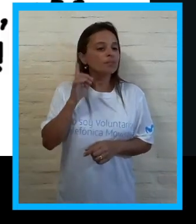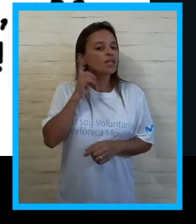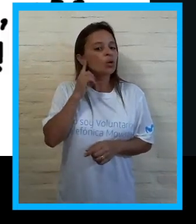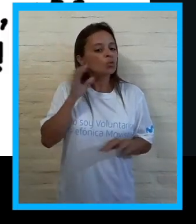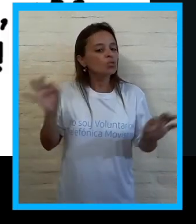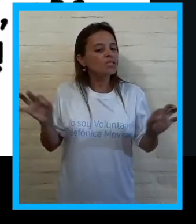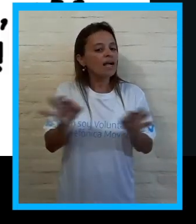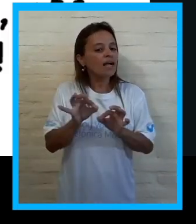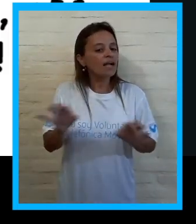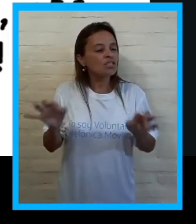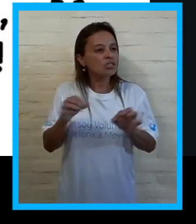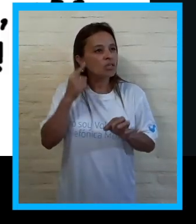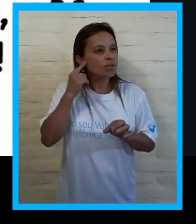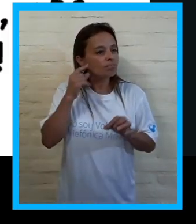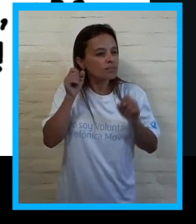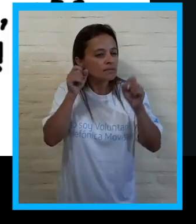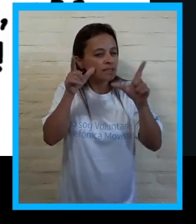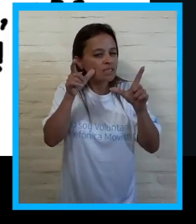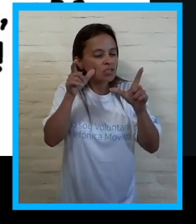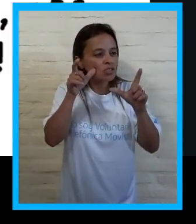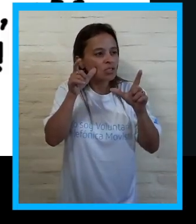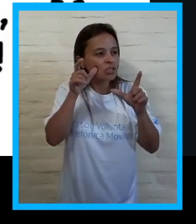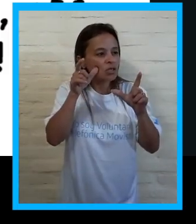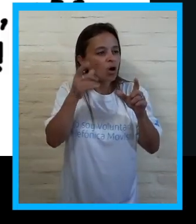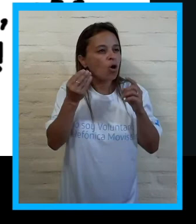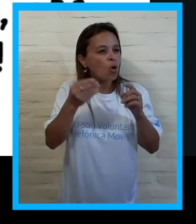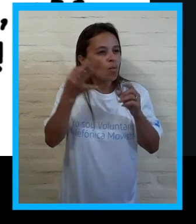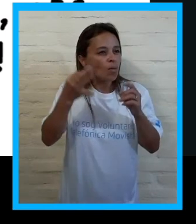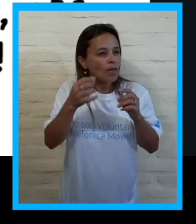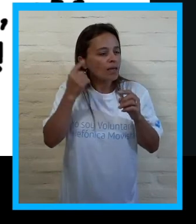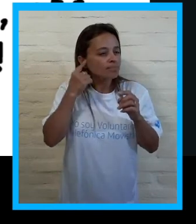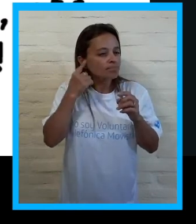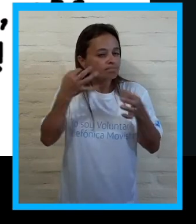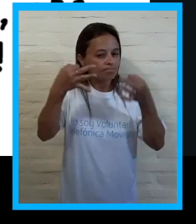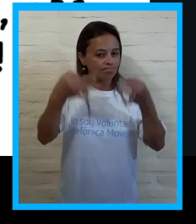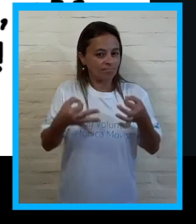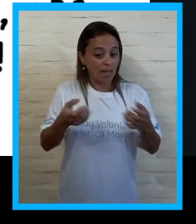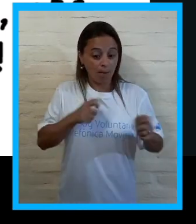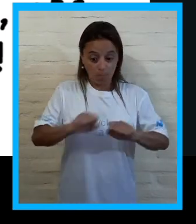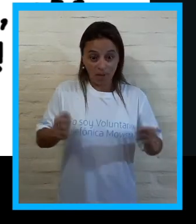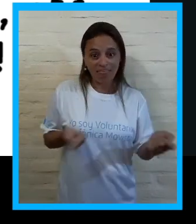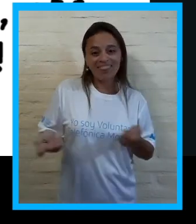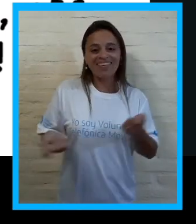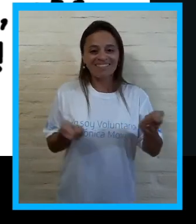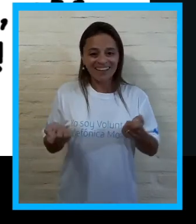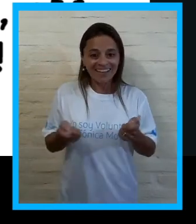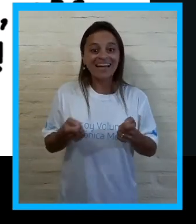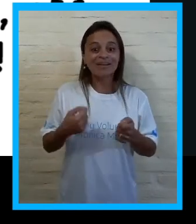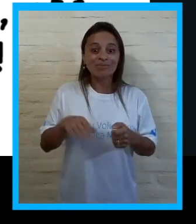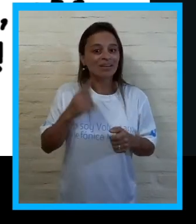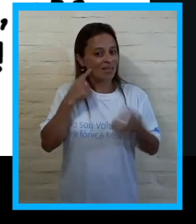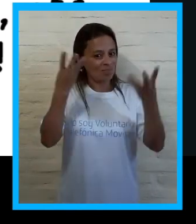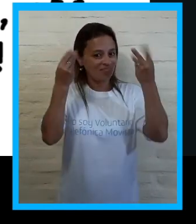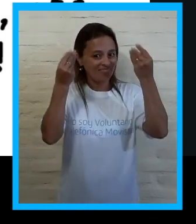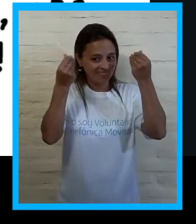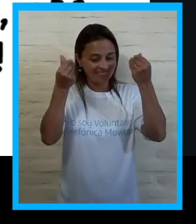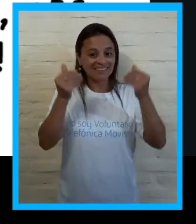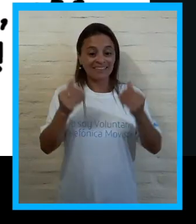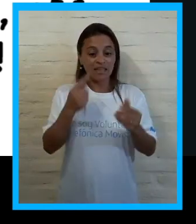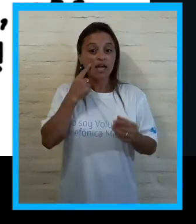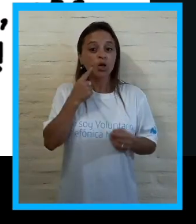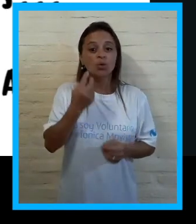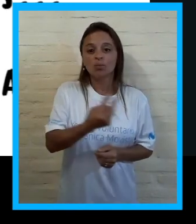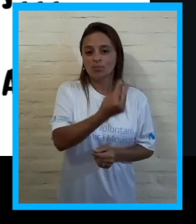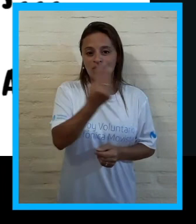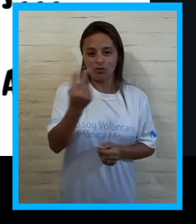Escucha la canción y presta atención a cada uno de los pasos. La podemos bailar porque es re divertida.